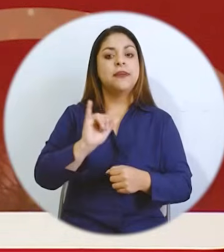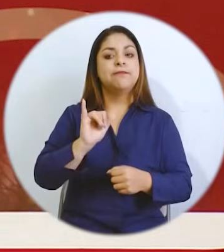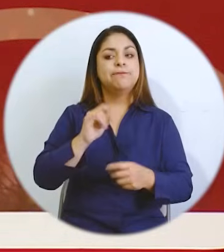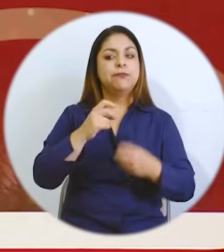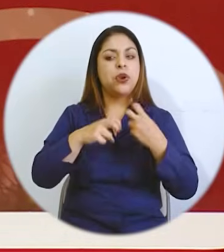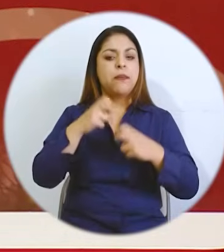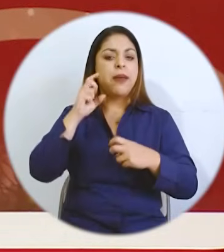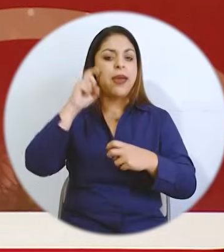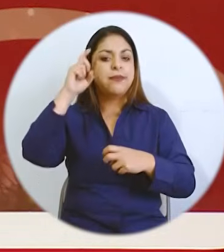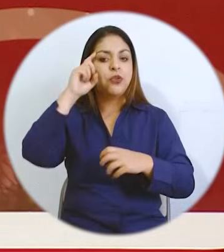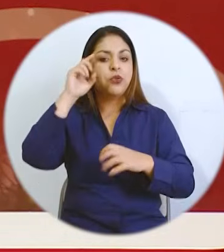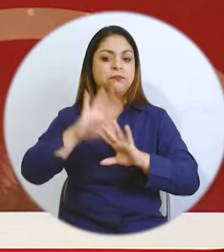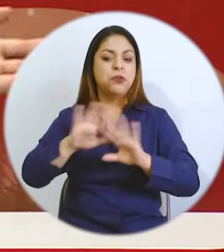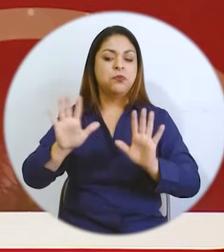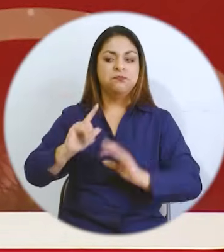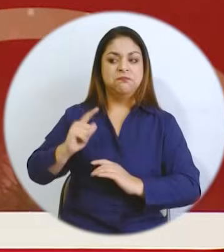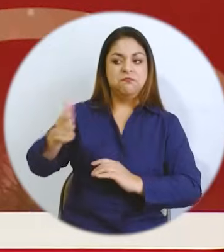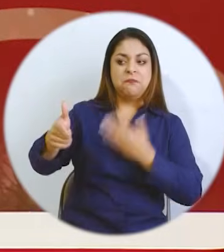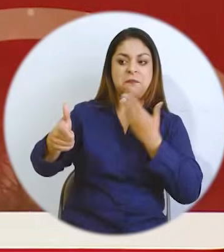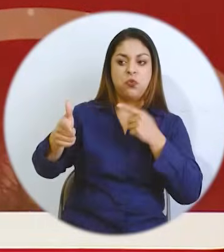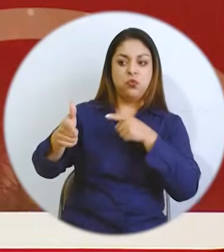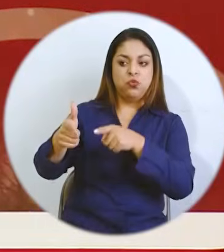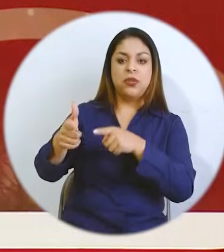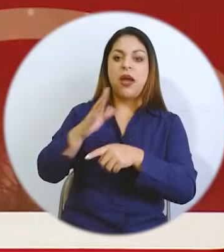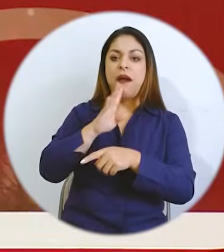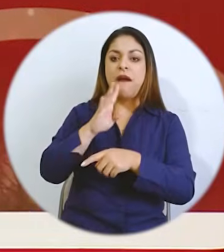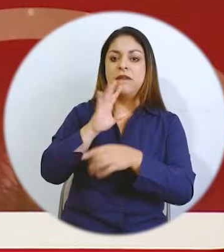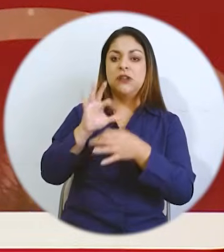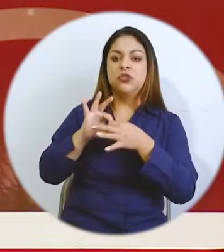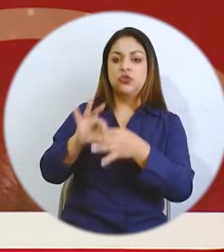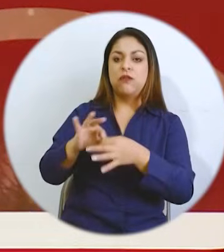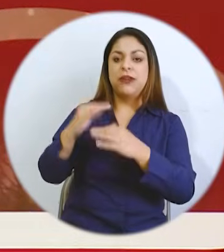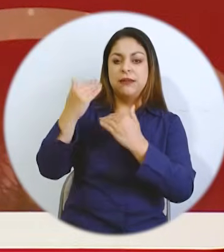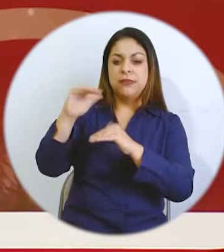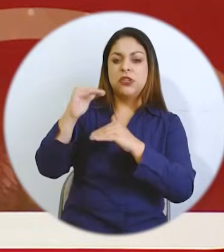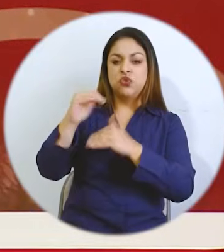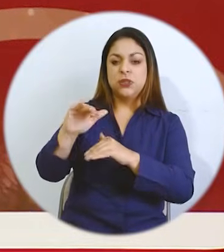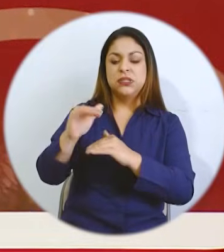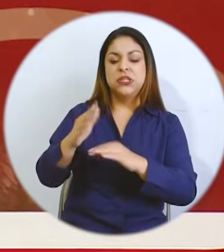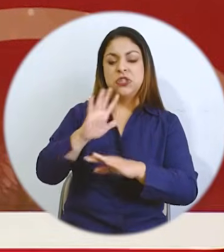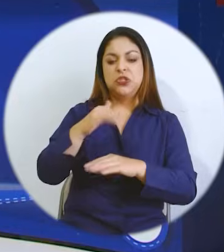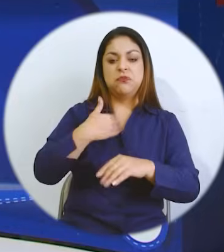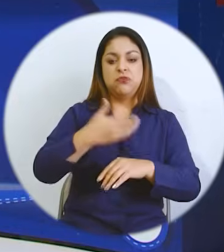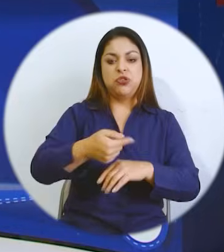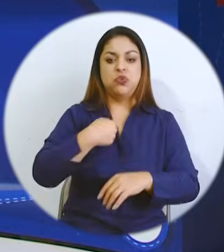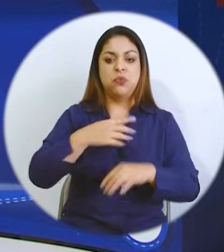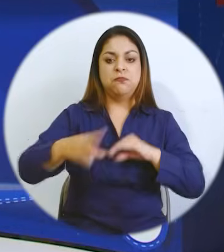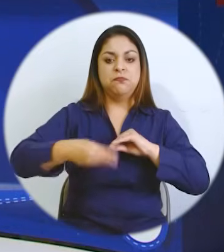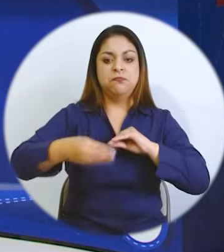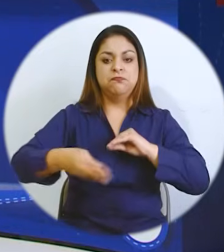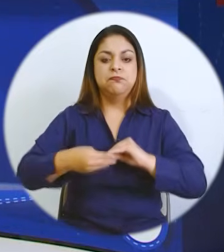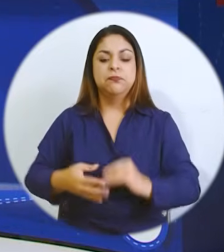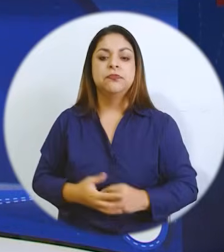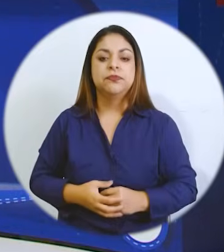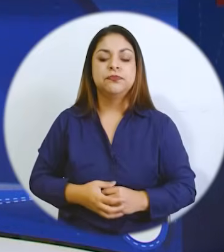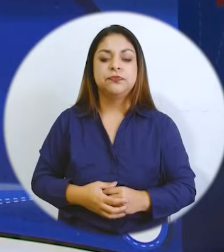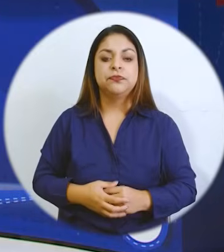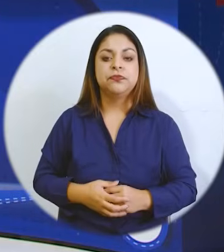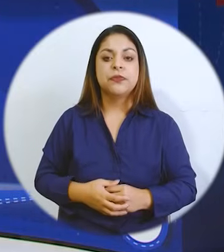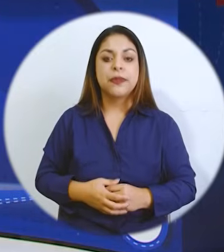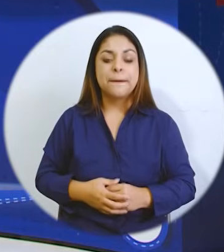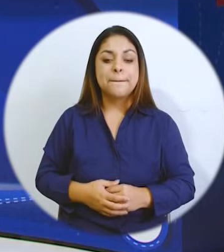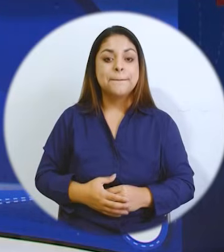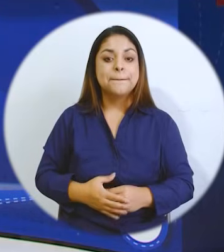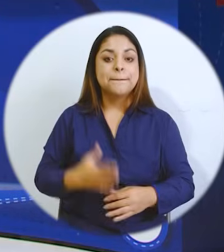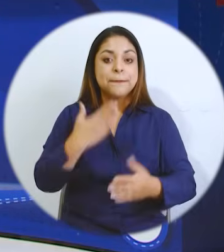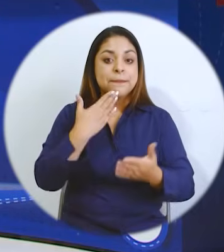que mencionar, pero quiero darle la palabra a Cinia para que hable un poco más de las limitaciones antes de abordar eso. Bueno, los